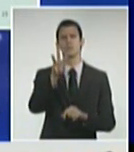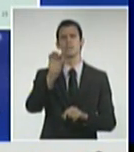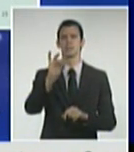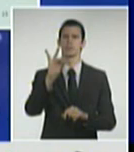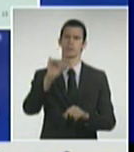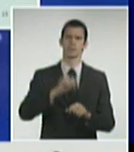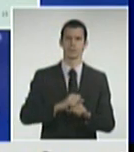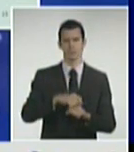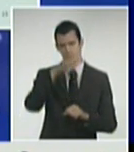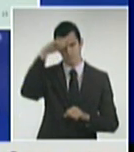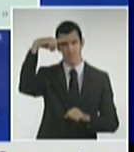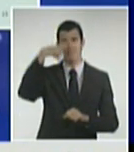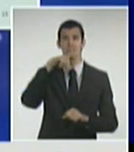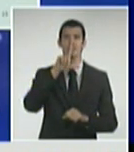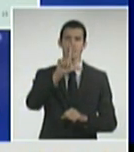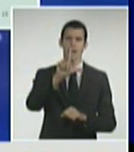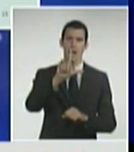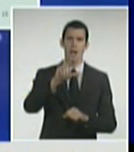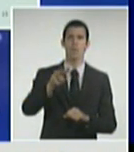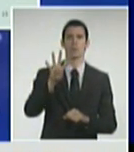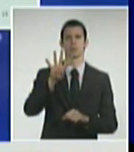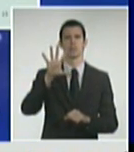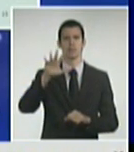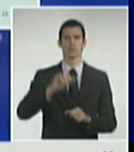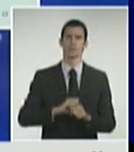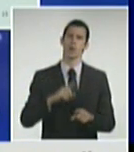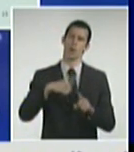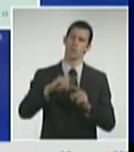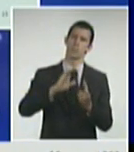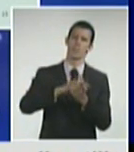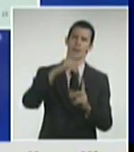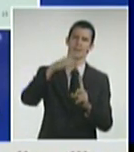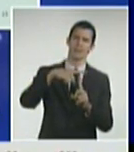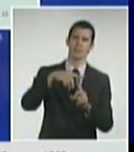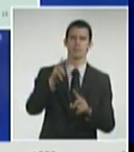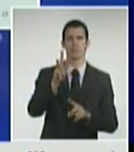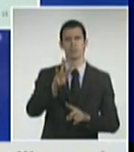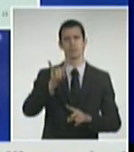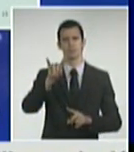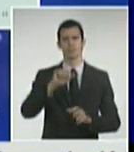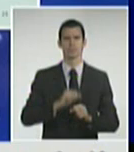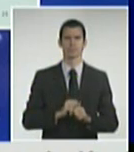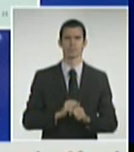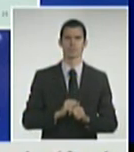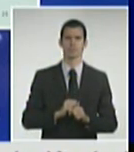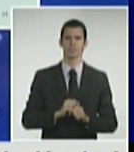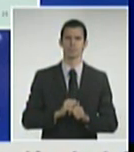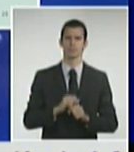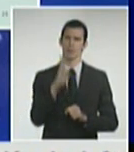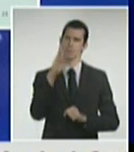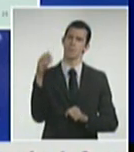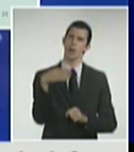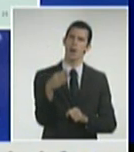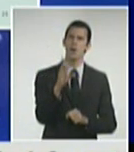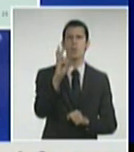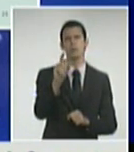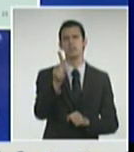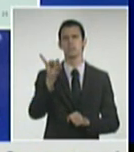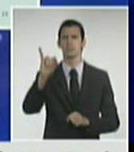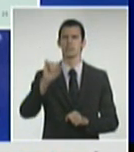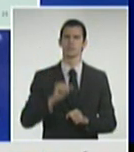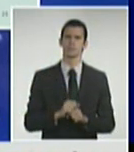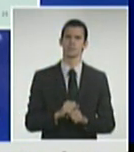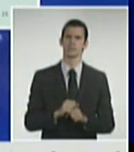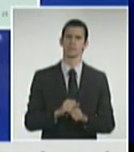Salvador con 45 y Manuel Tames 39. Pero Baracoa diagnostica 16. Caimanel y